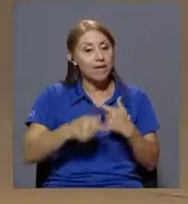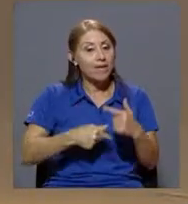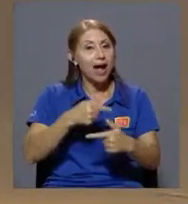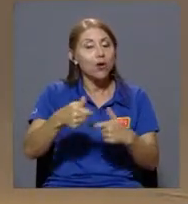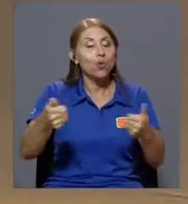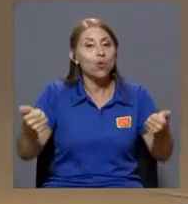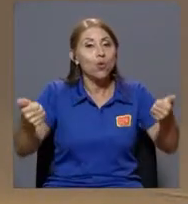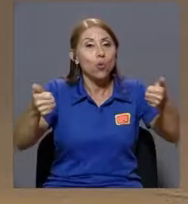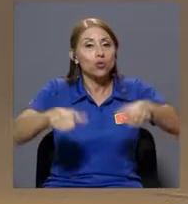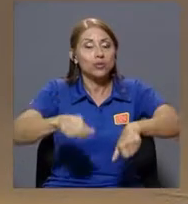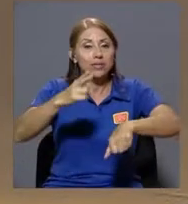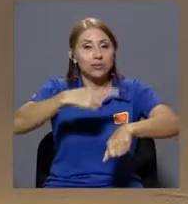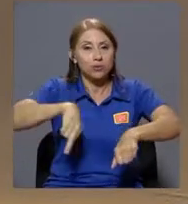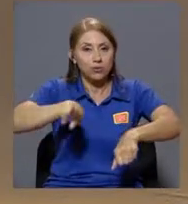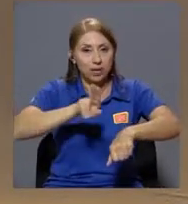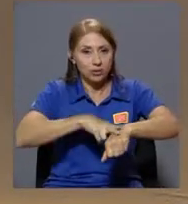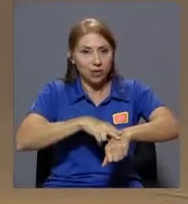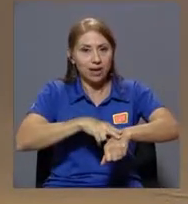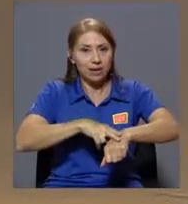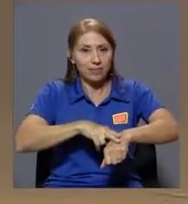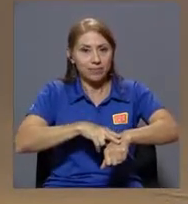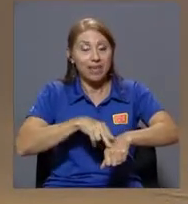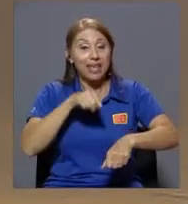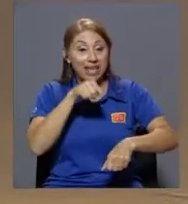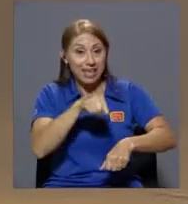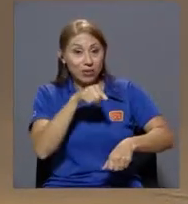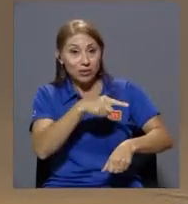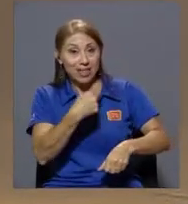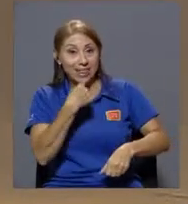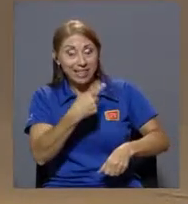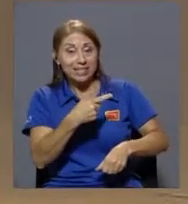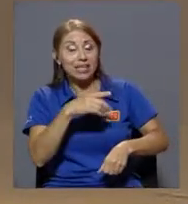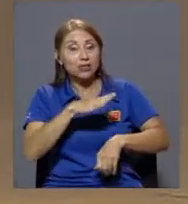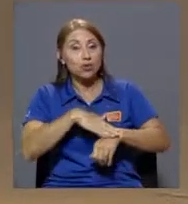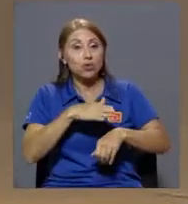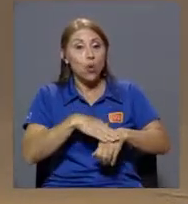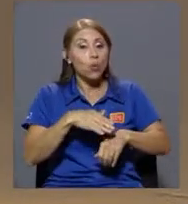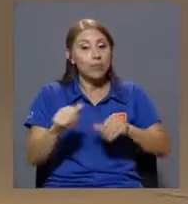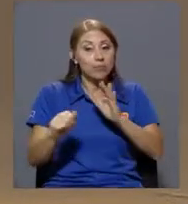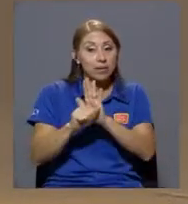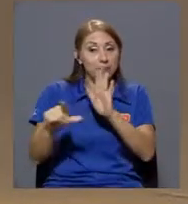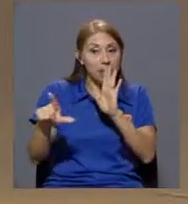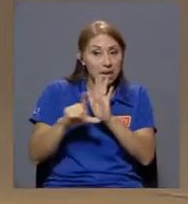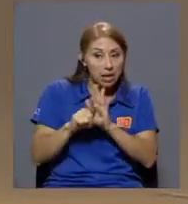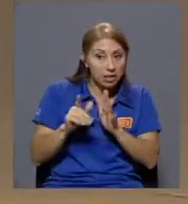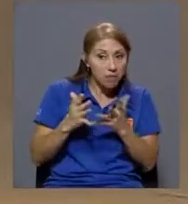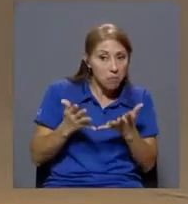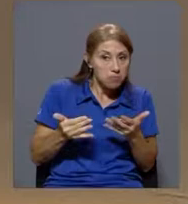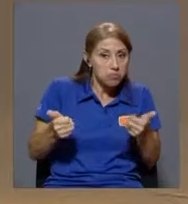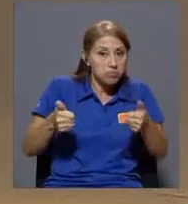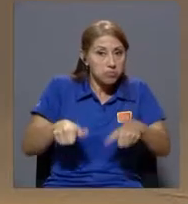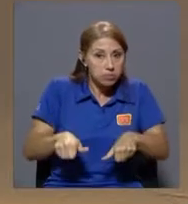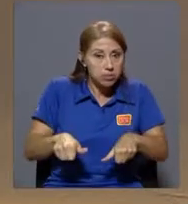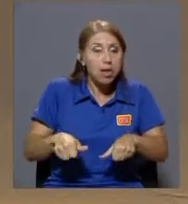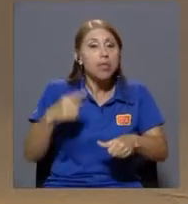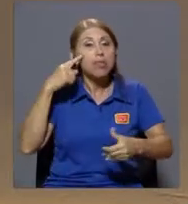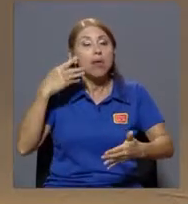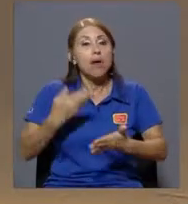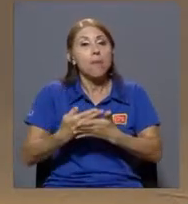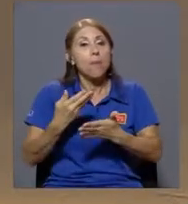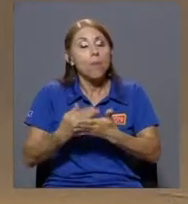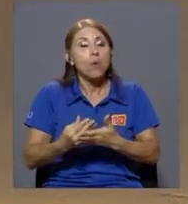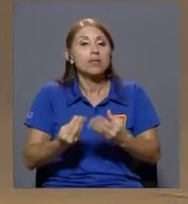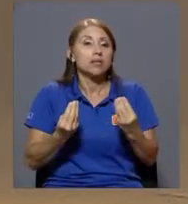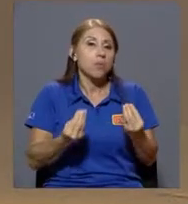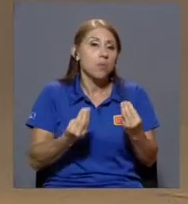nacional, y esa posición del Congreso que usted describe yo creo que refleja en sí. Mucho, no los